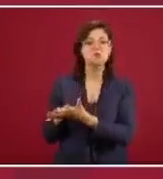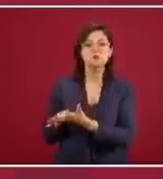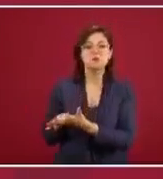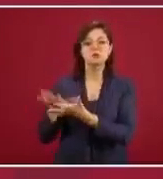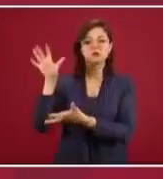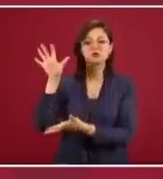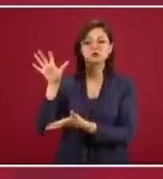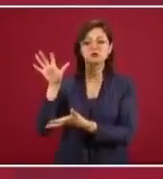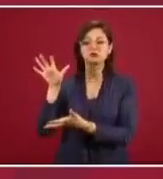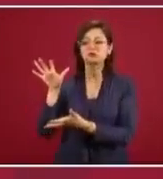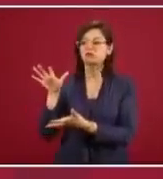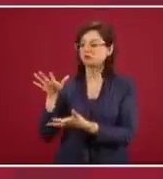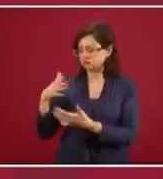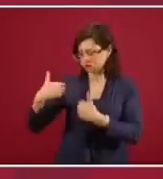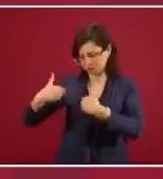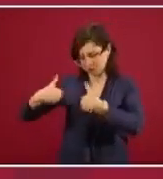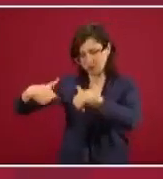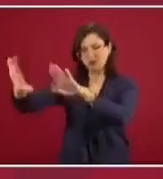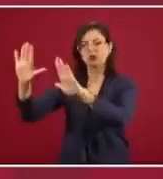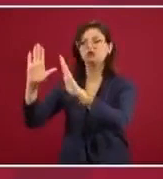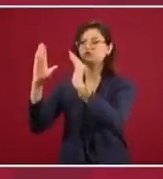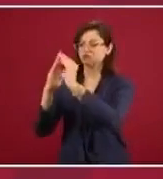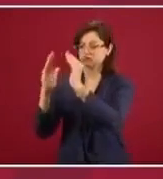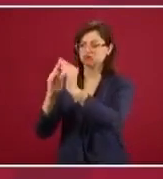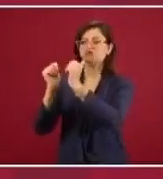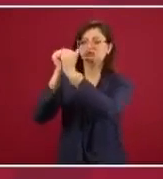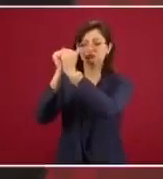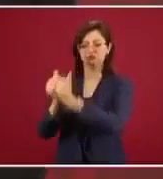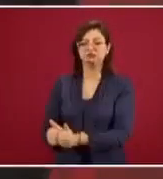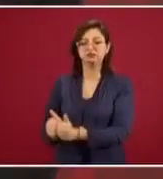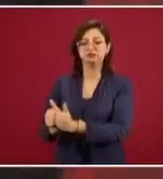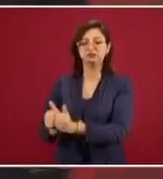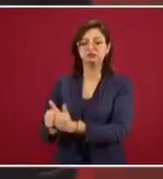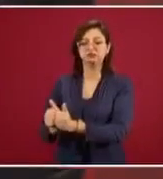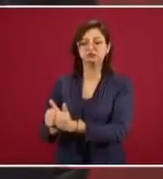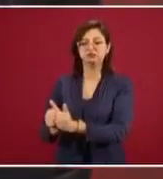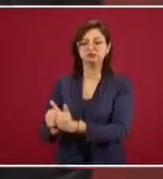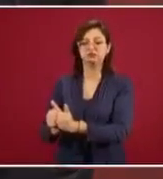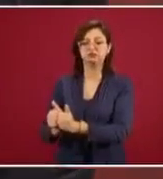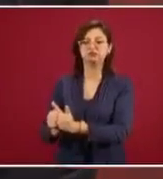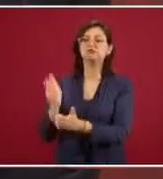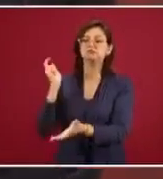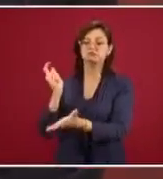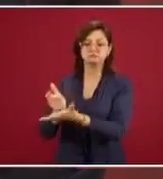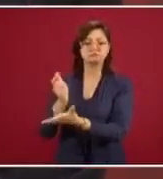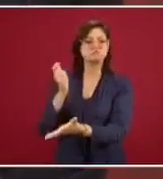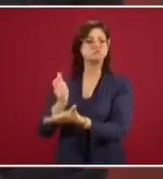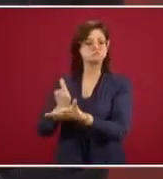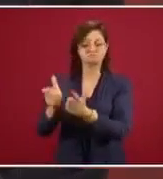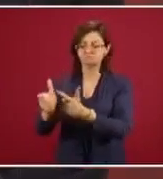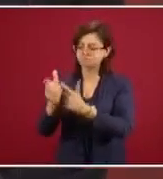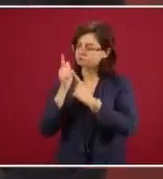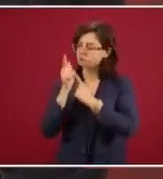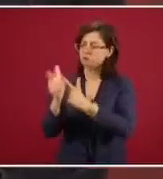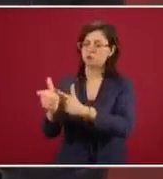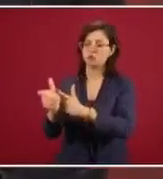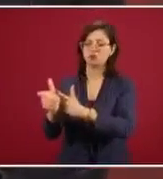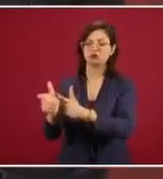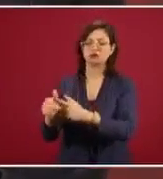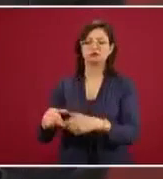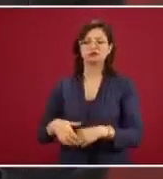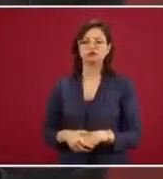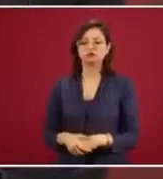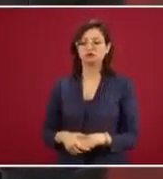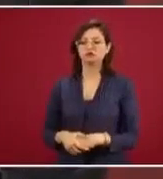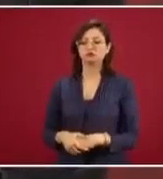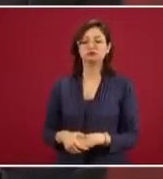mandó a sus casas a sus trabajadores pagándoles sus sueldos y